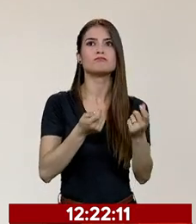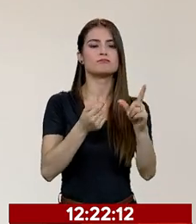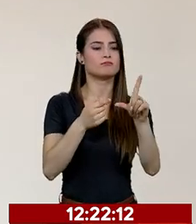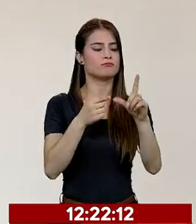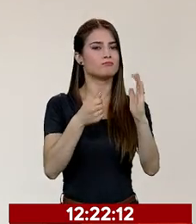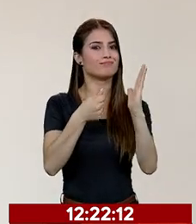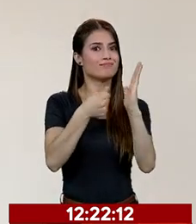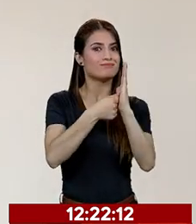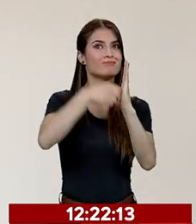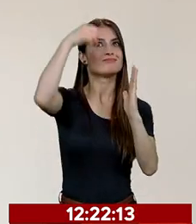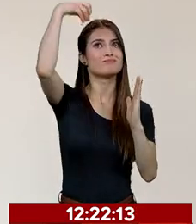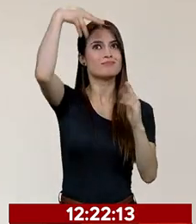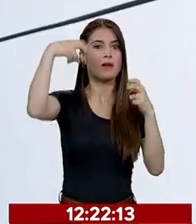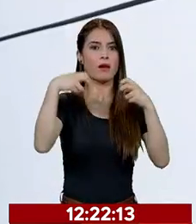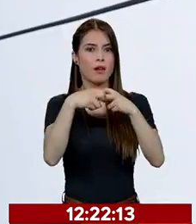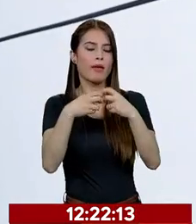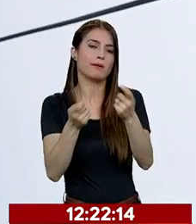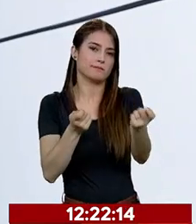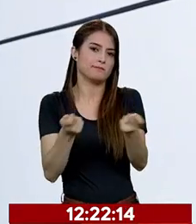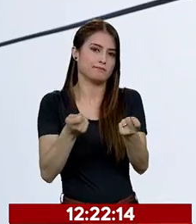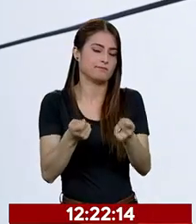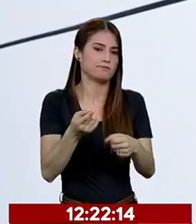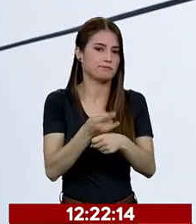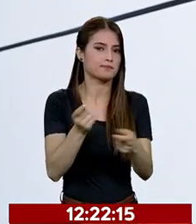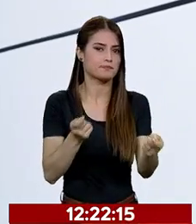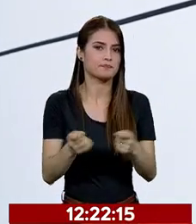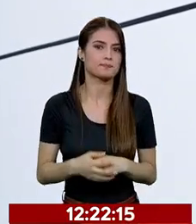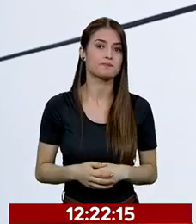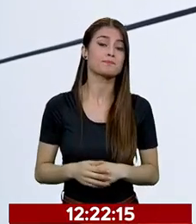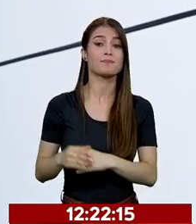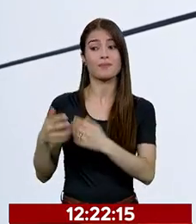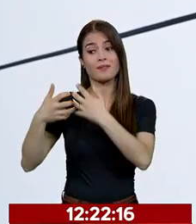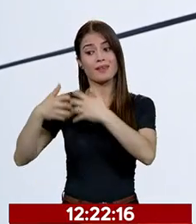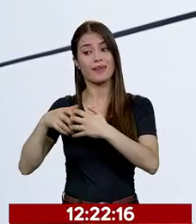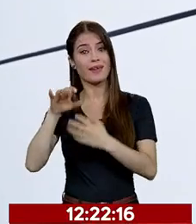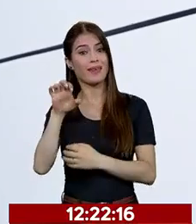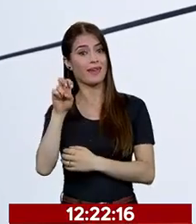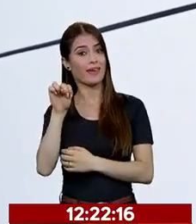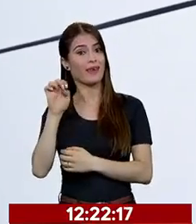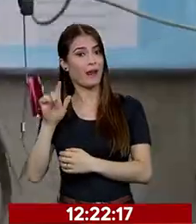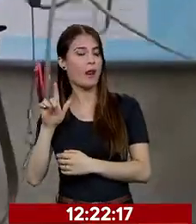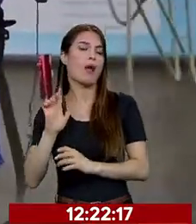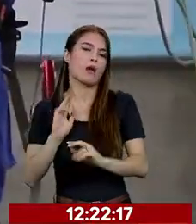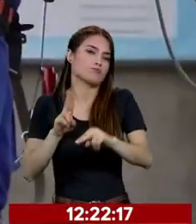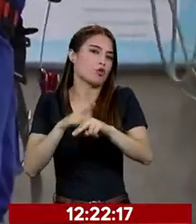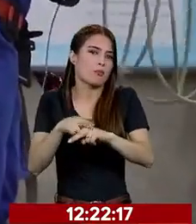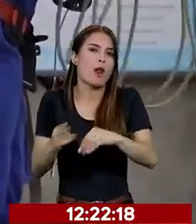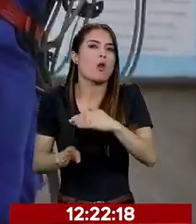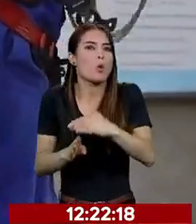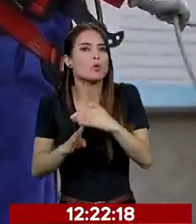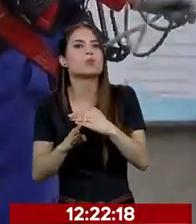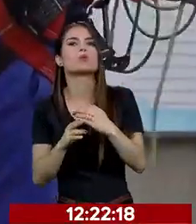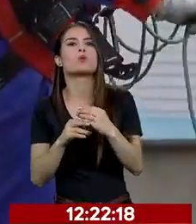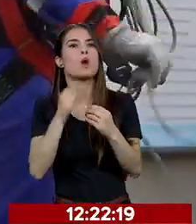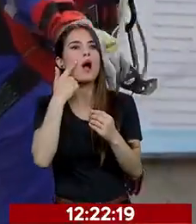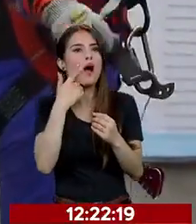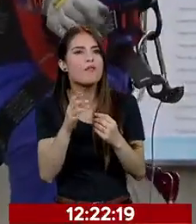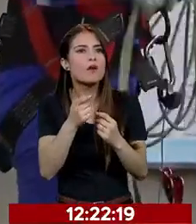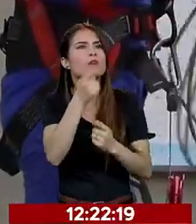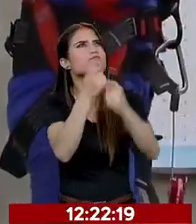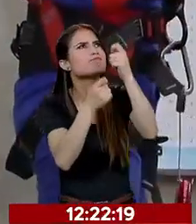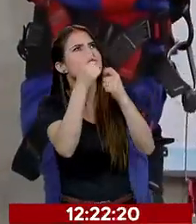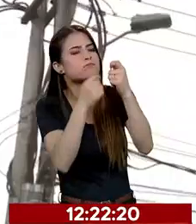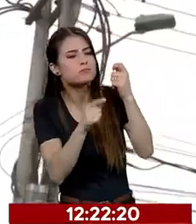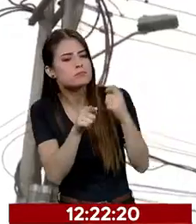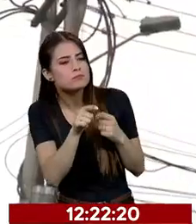la energía en una forma responsable. En el Codensa seguirá contabilizando el consumo de energía, tomando todas las medidas de prevención y cuidado, y le